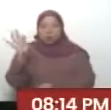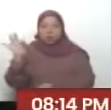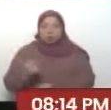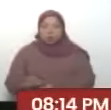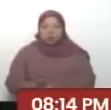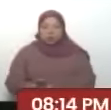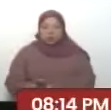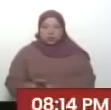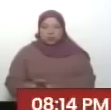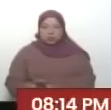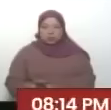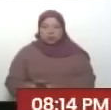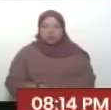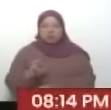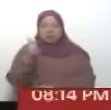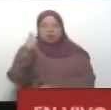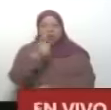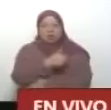96.34%,